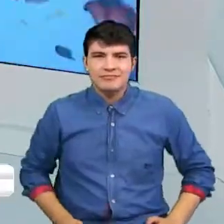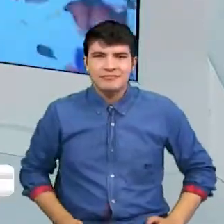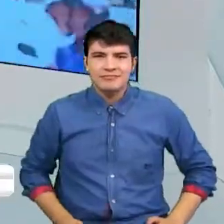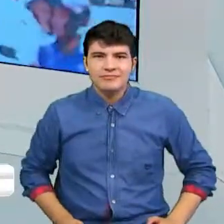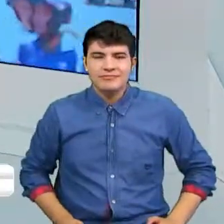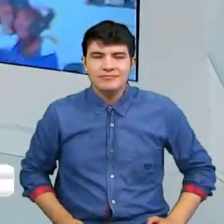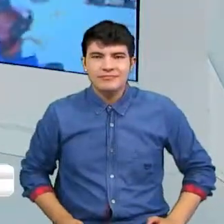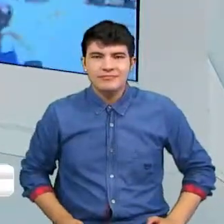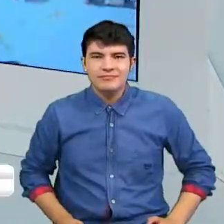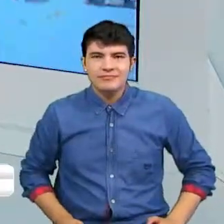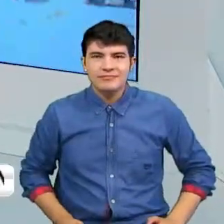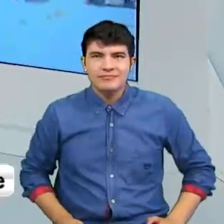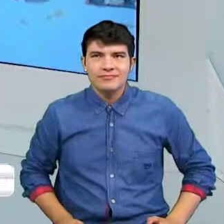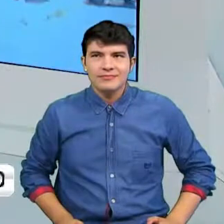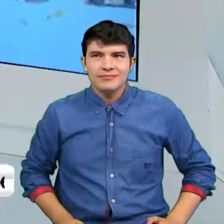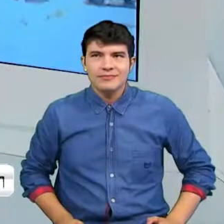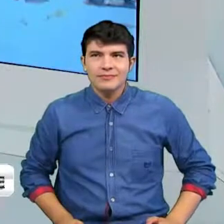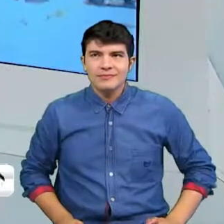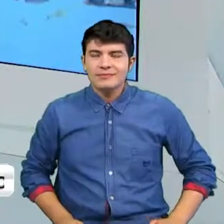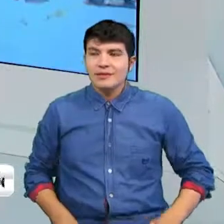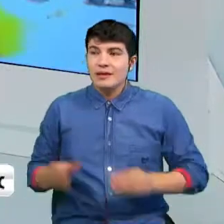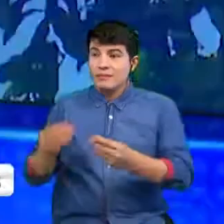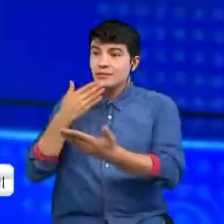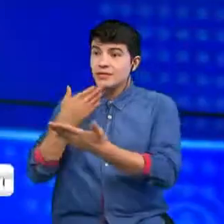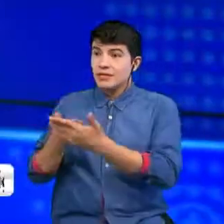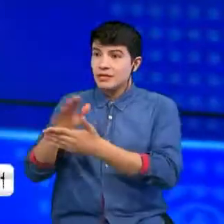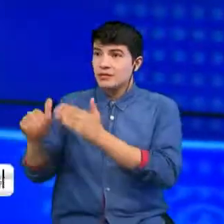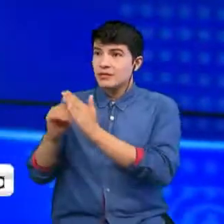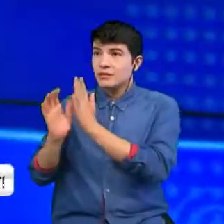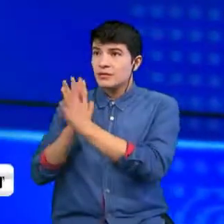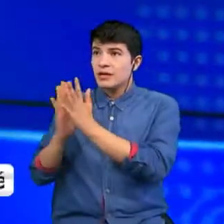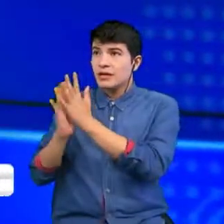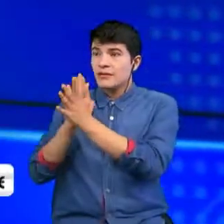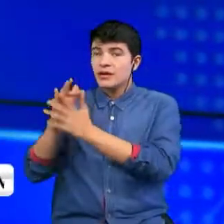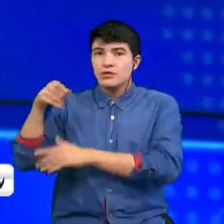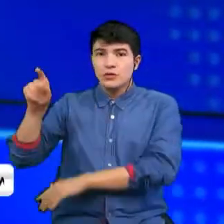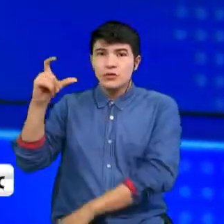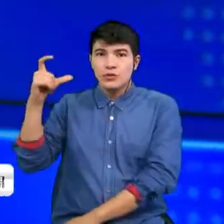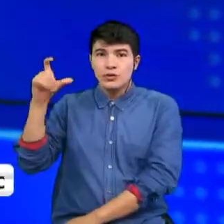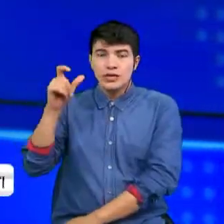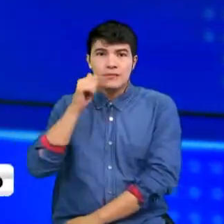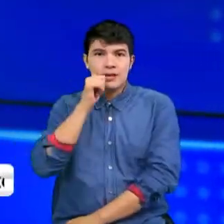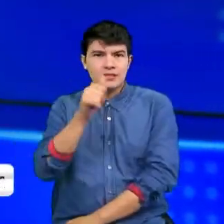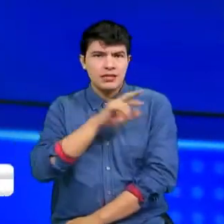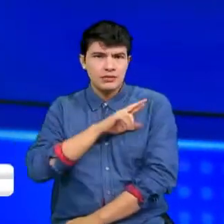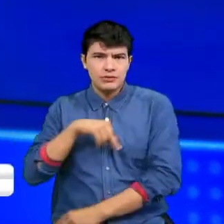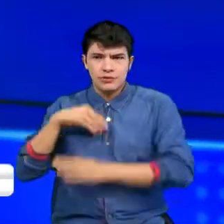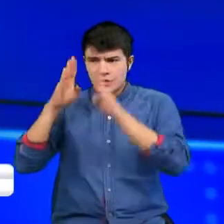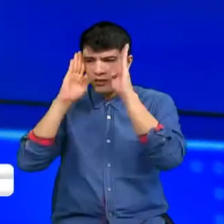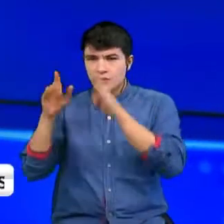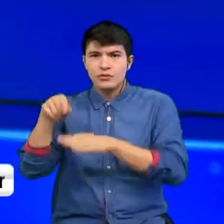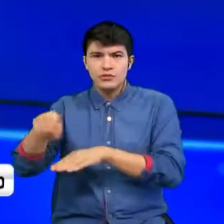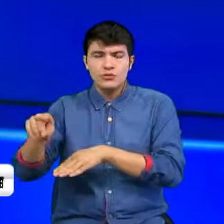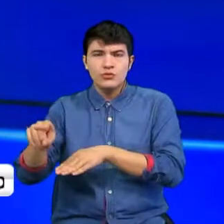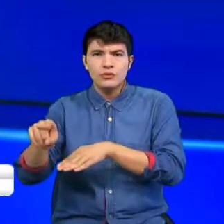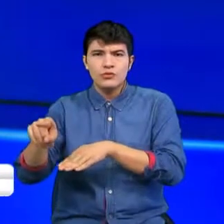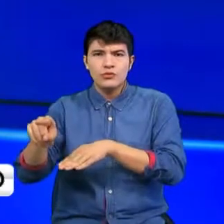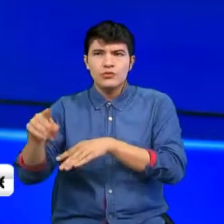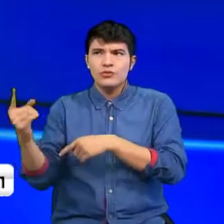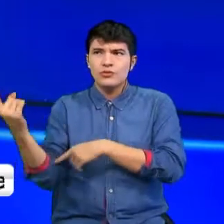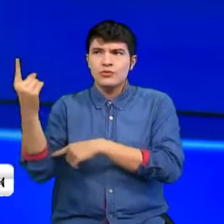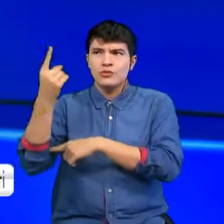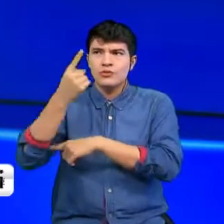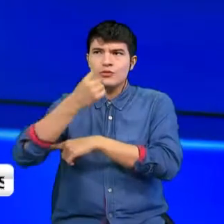los gatos cuadros para oriente noticias hater muchas gracias por toda la información desde cúcuta mañana estaremos atentos entonces al transcurra al